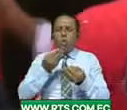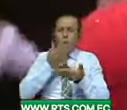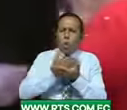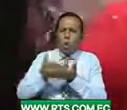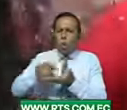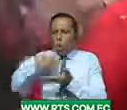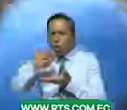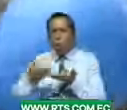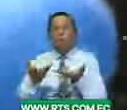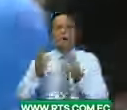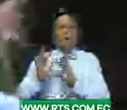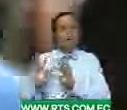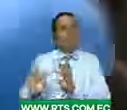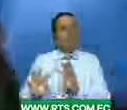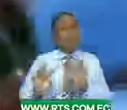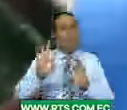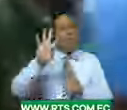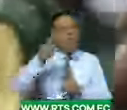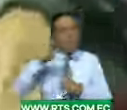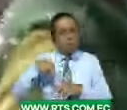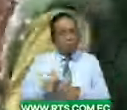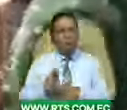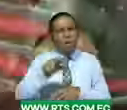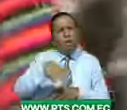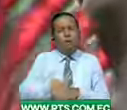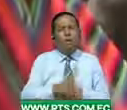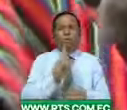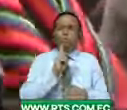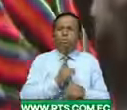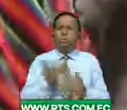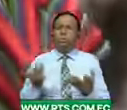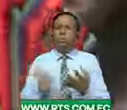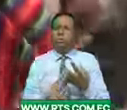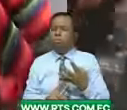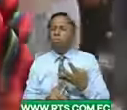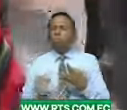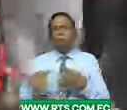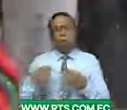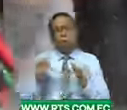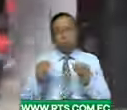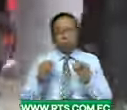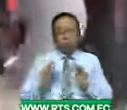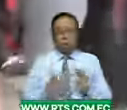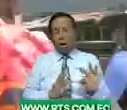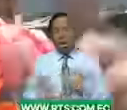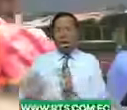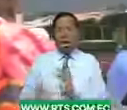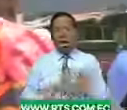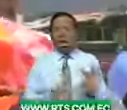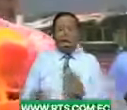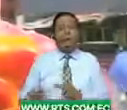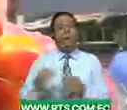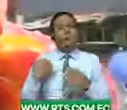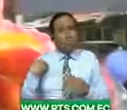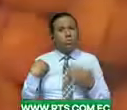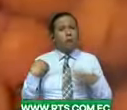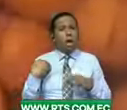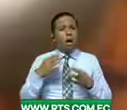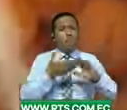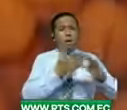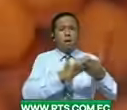los Cuatro Ríos en su segunda edición, desde San Blas hasta San Sebastián por la calle Bolívar, y tendremos actividades en todas las parroquias